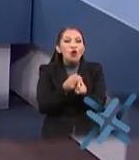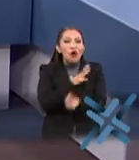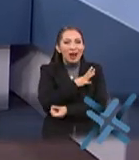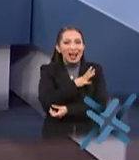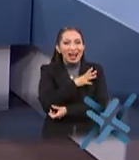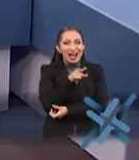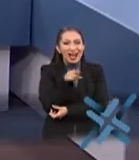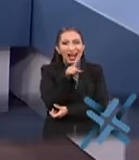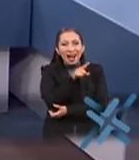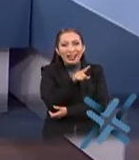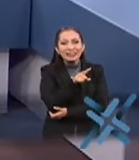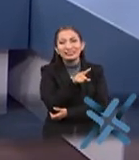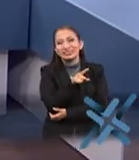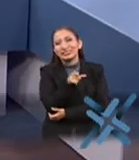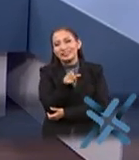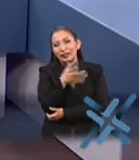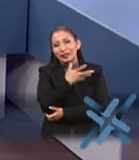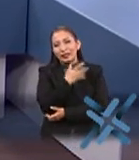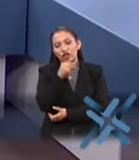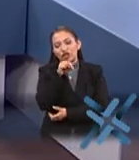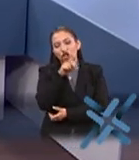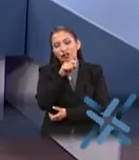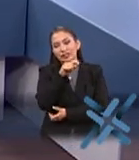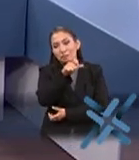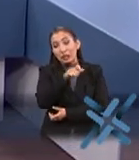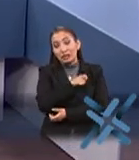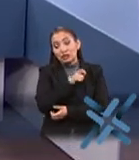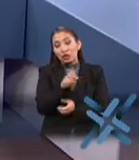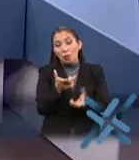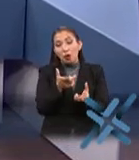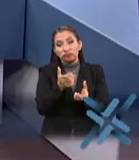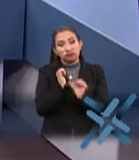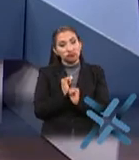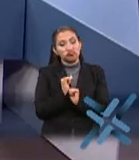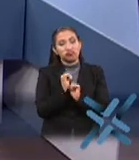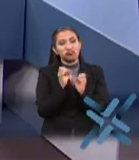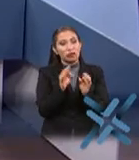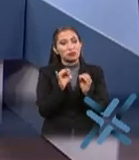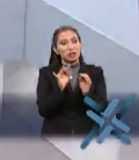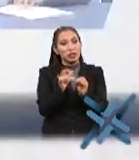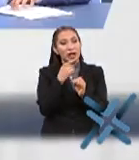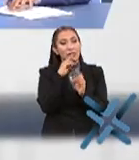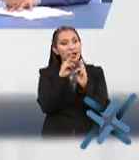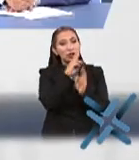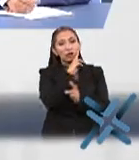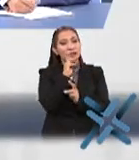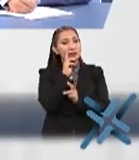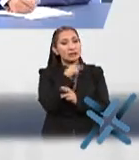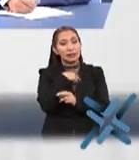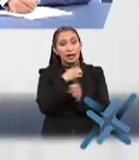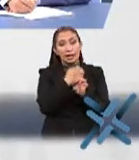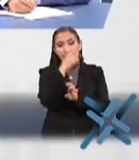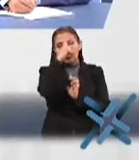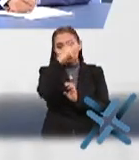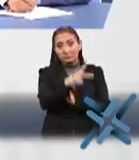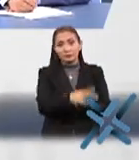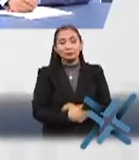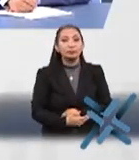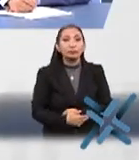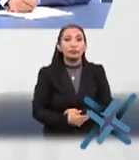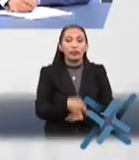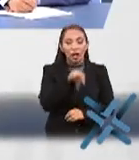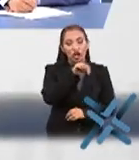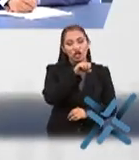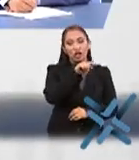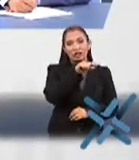esencial del papel que tiene que cumplir Notimex como agencia de noticias del Estado mexicano. Y bueno, además Notimex en los últimos años